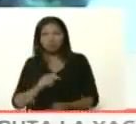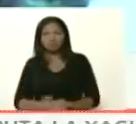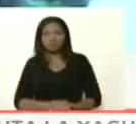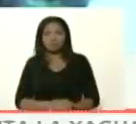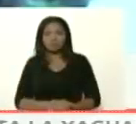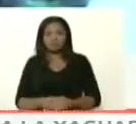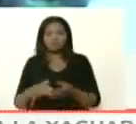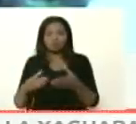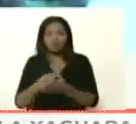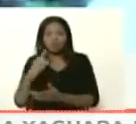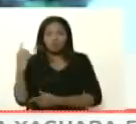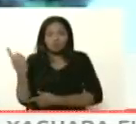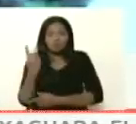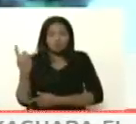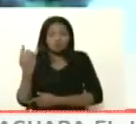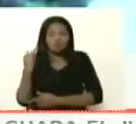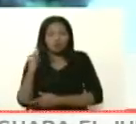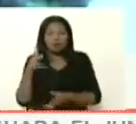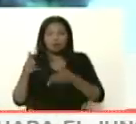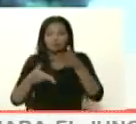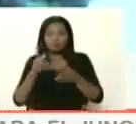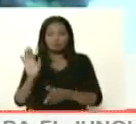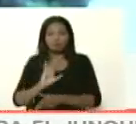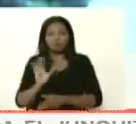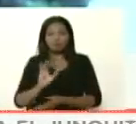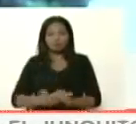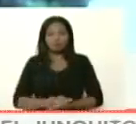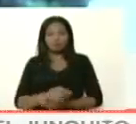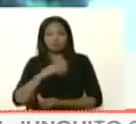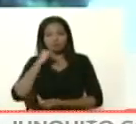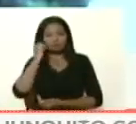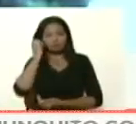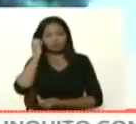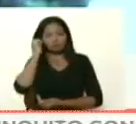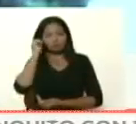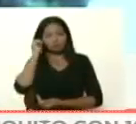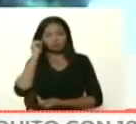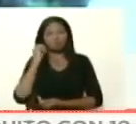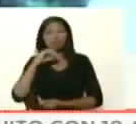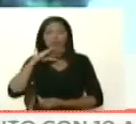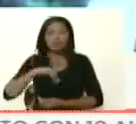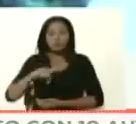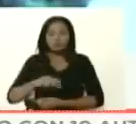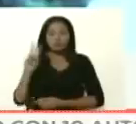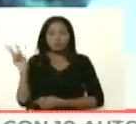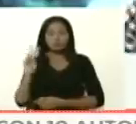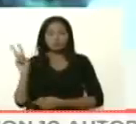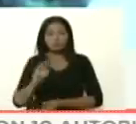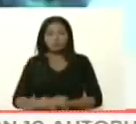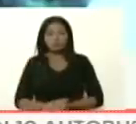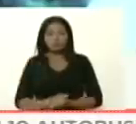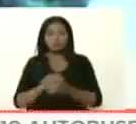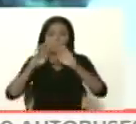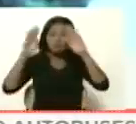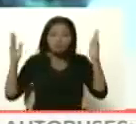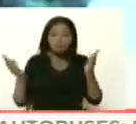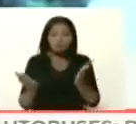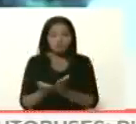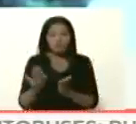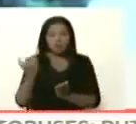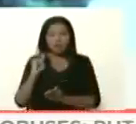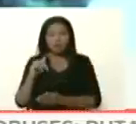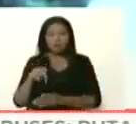sindicato único del Metro de Caracas. Eso es algo histórico en Venezuela y a nivel mundial, lo podemos decir,